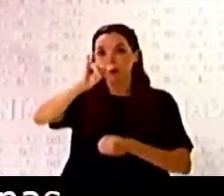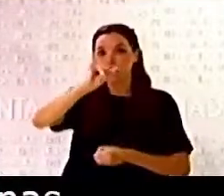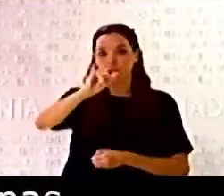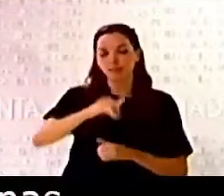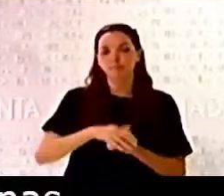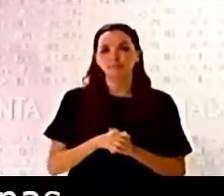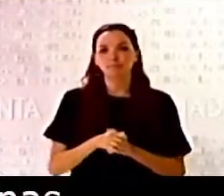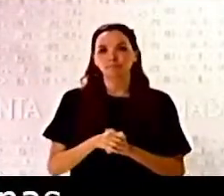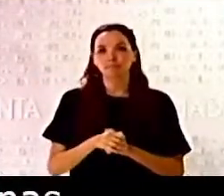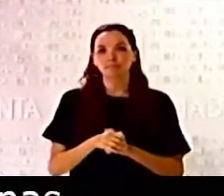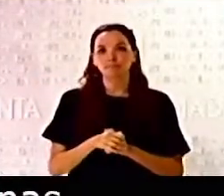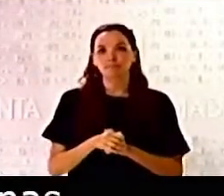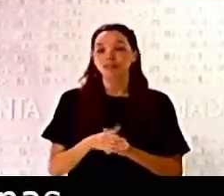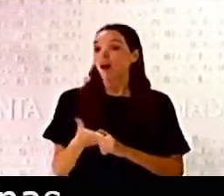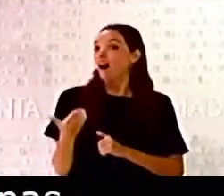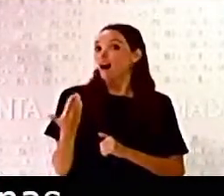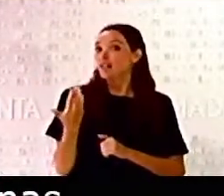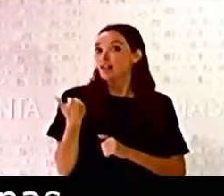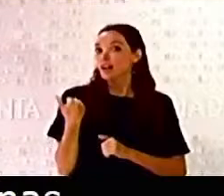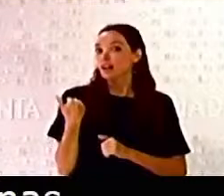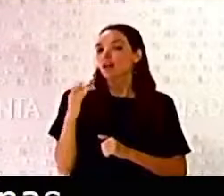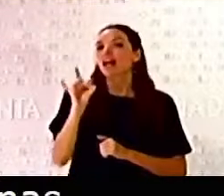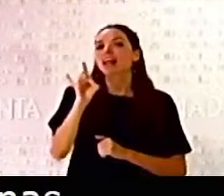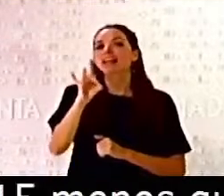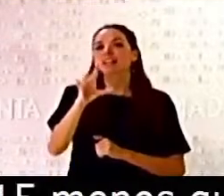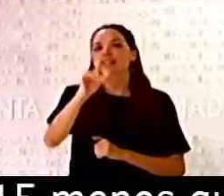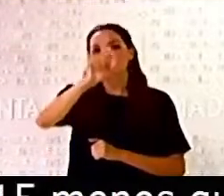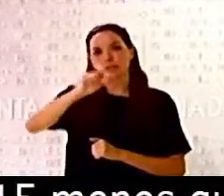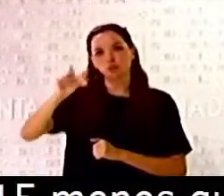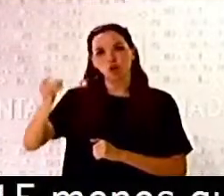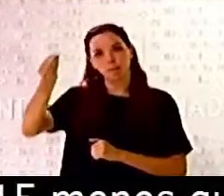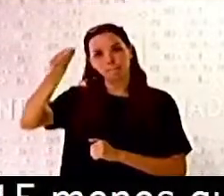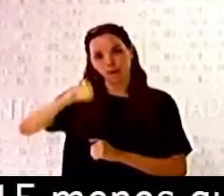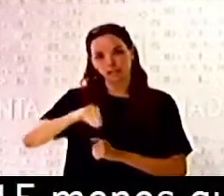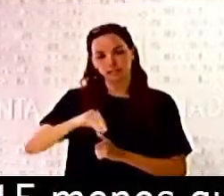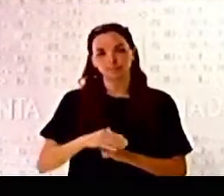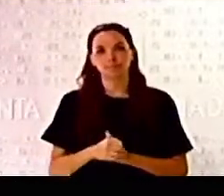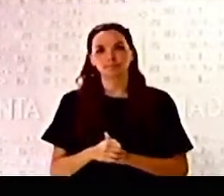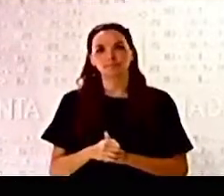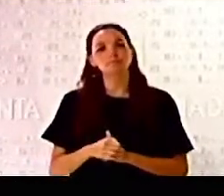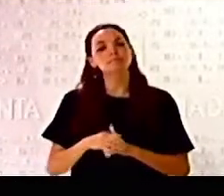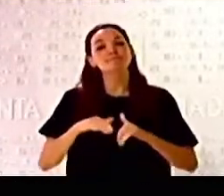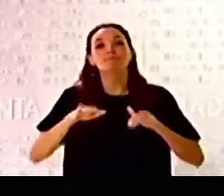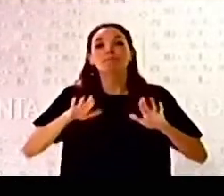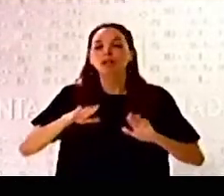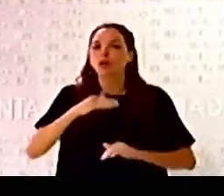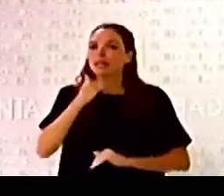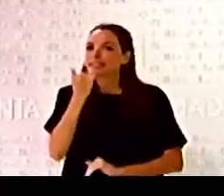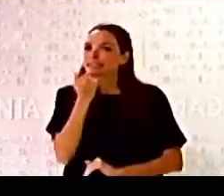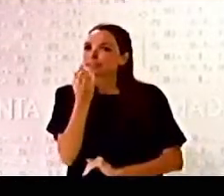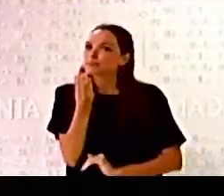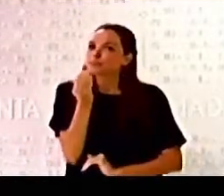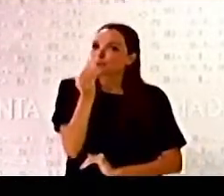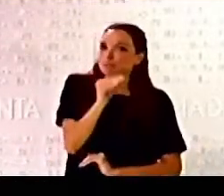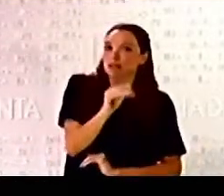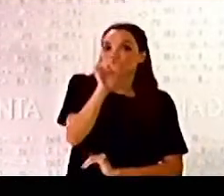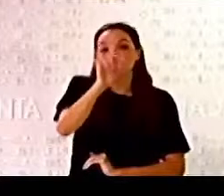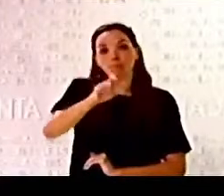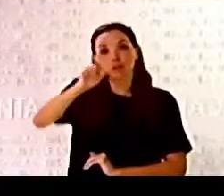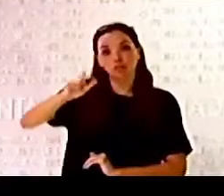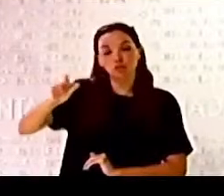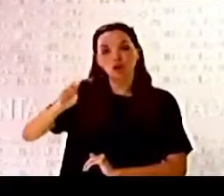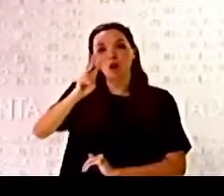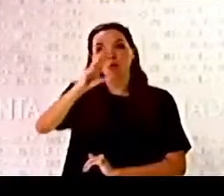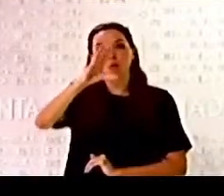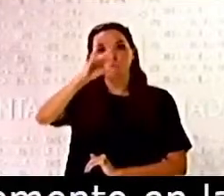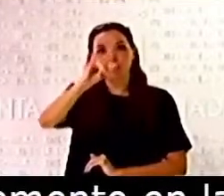15 menos que en el día de ayer. Sin embargo, hemos tenido un discreto incremento en las personas que están en las unidades de